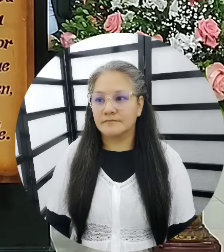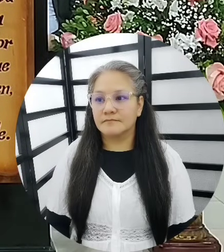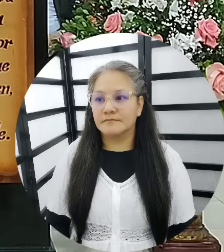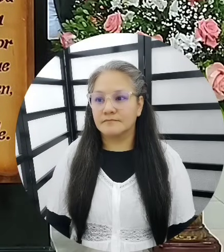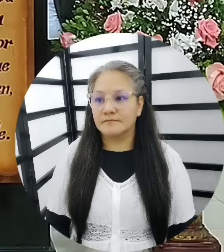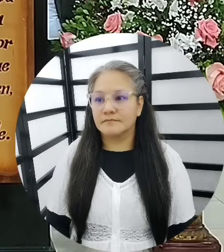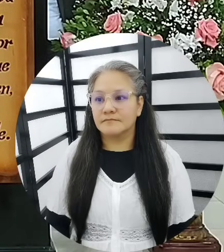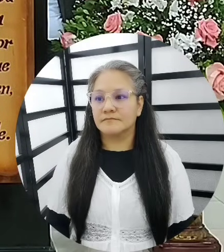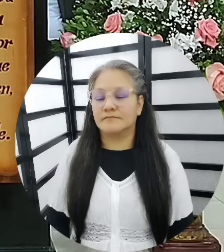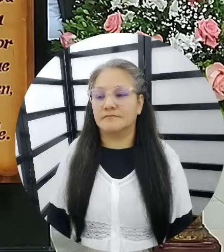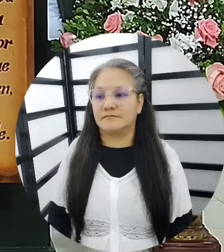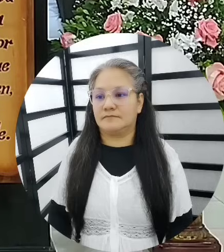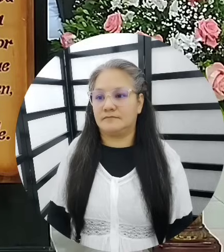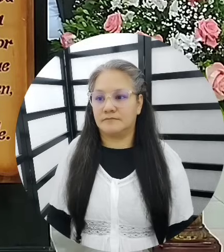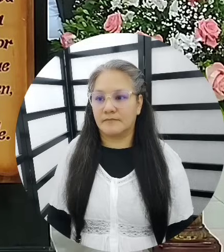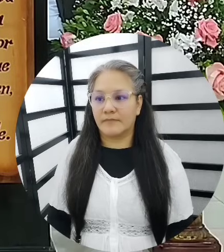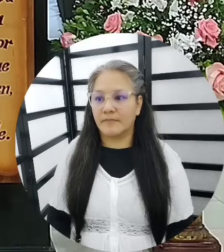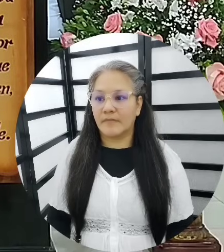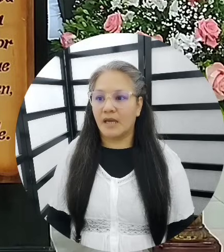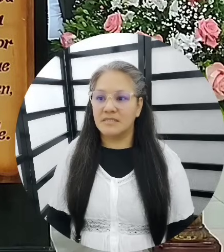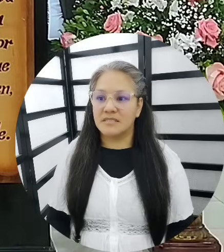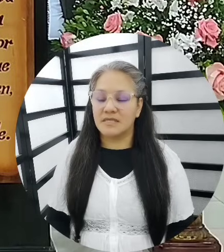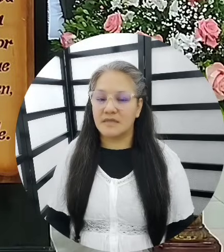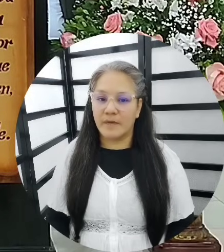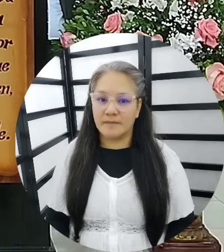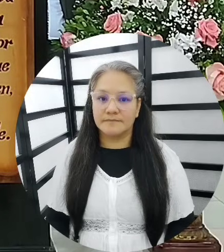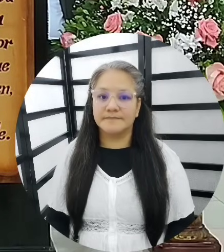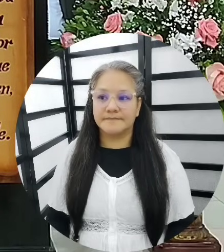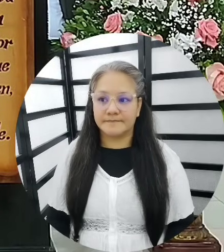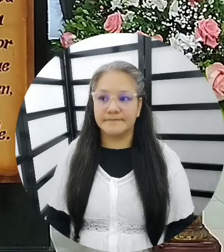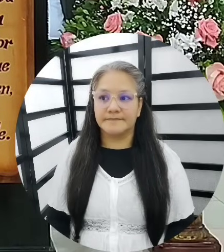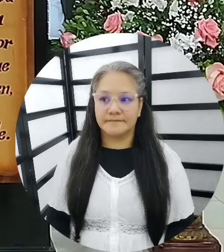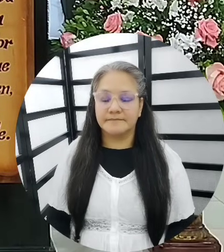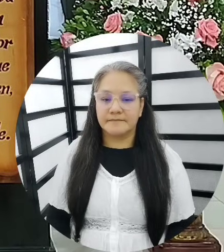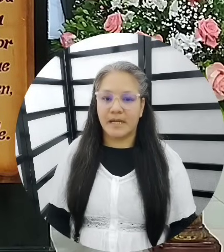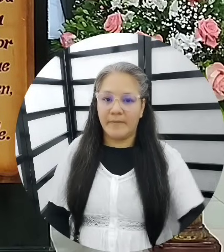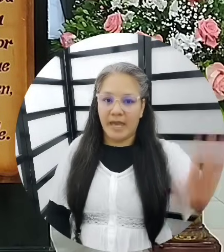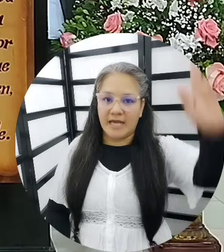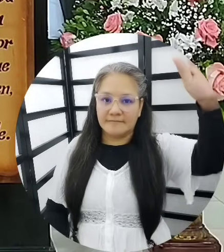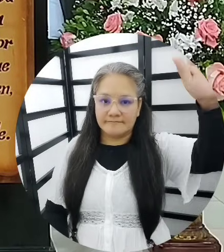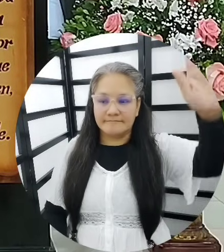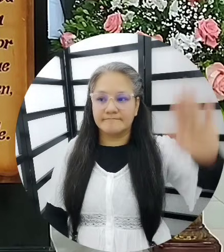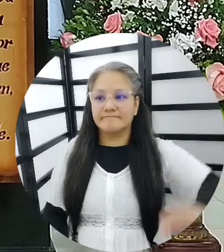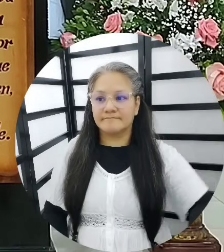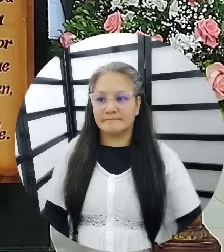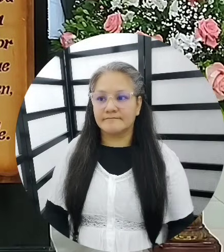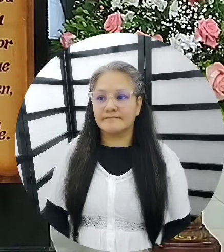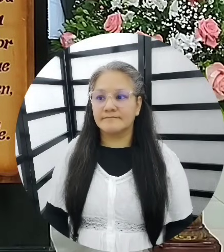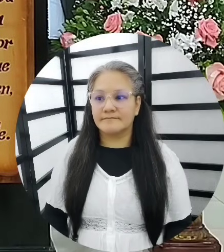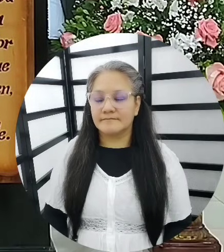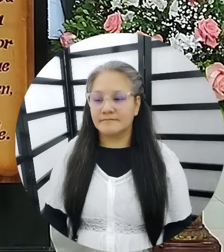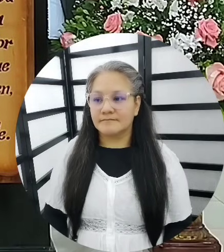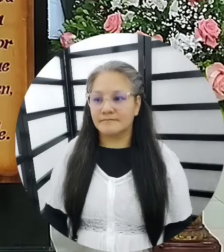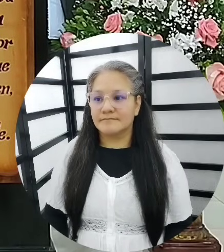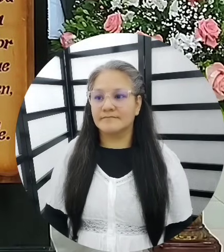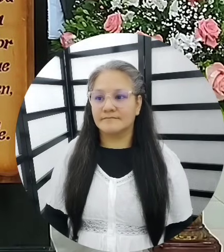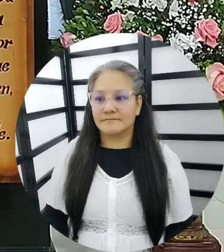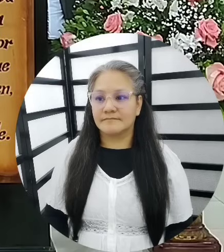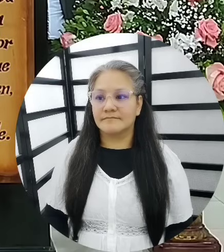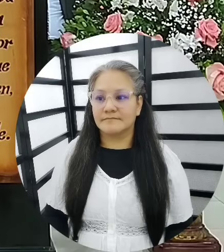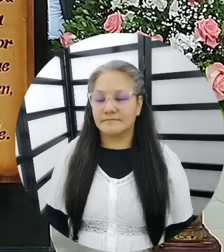pique. Han abandonado la senda antigua, han abandonado los principios, los valores